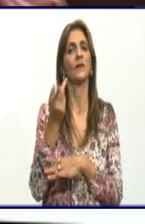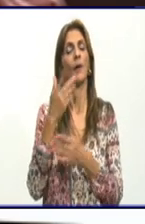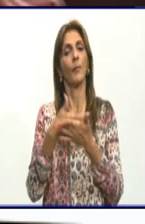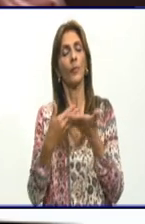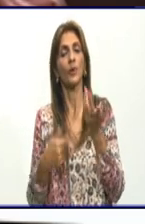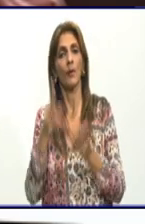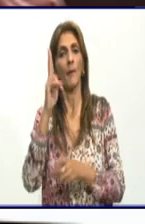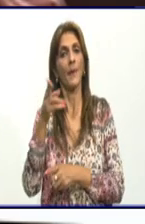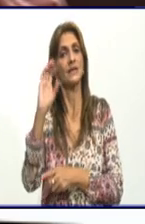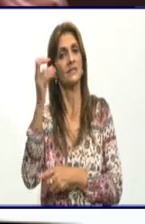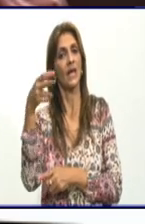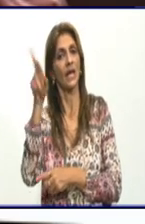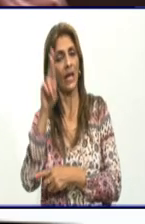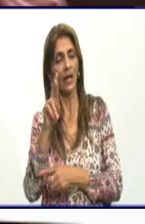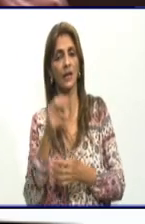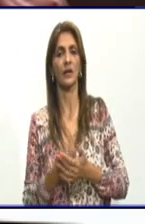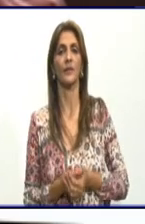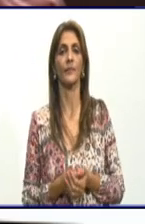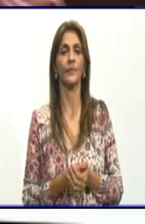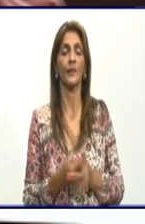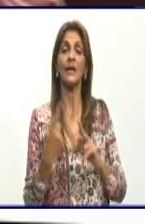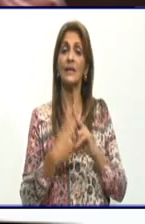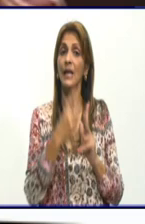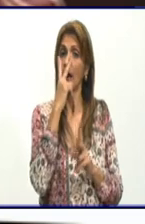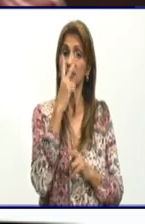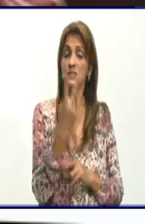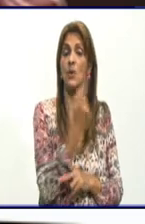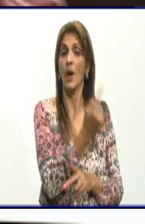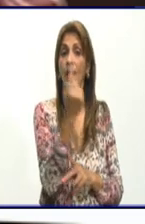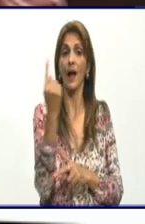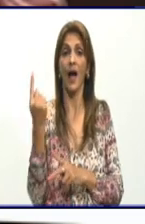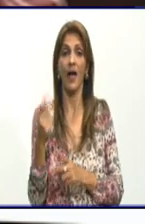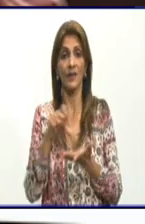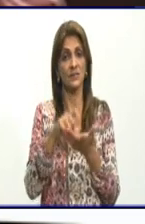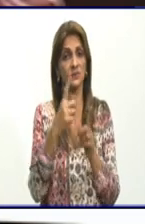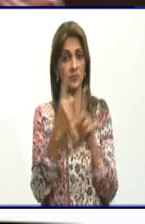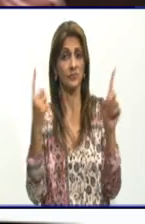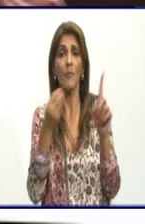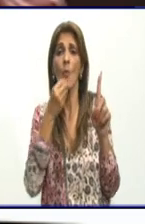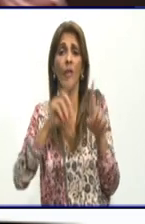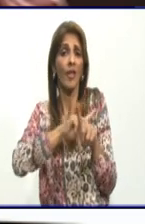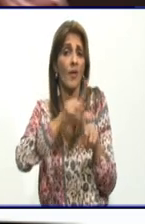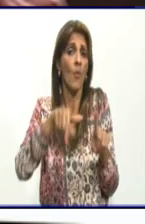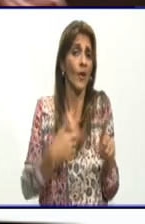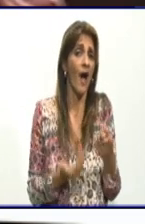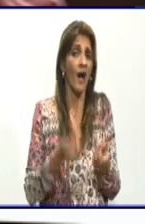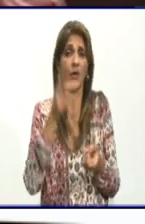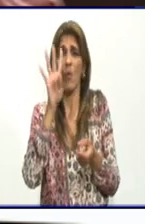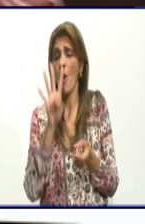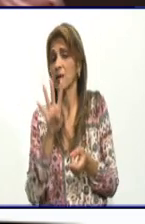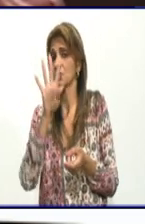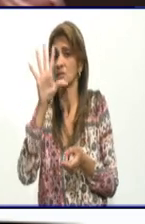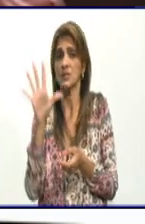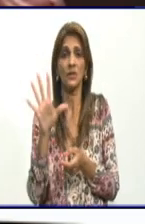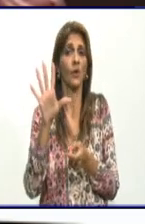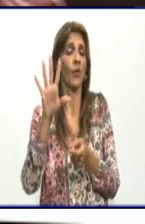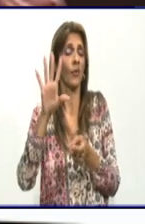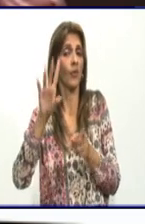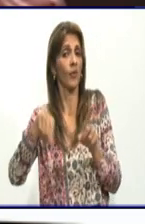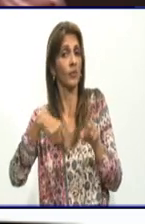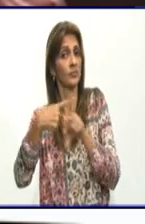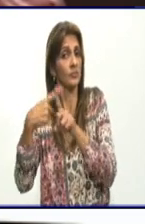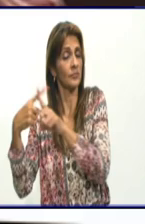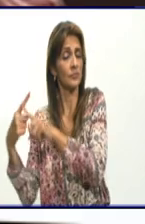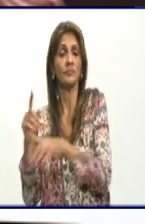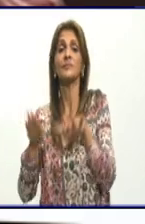atenciones en sentido general en cada uno de estos centros de aislamiento. Puede demorar el PCR 4 días, 5 días el resultado. Lo importante